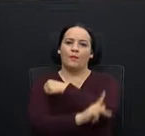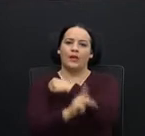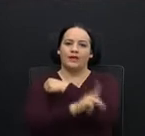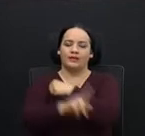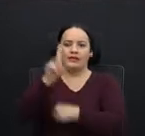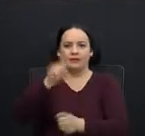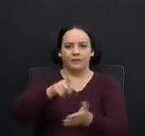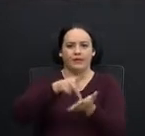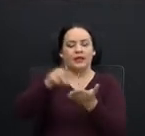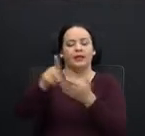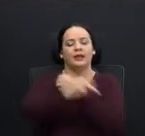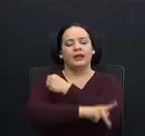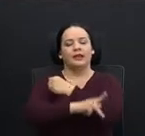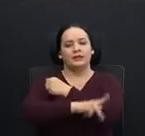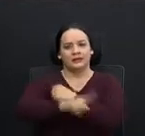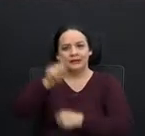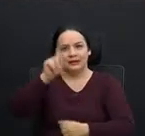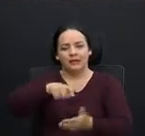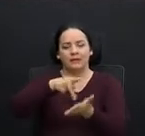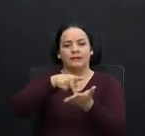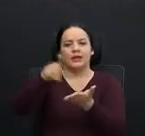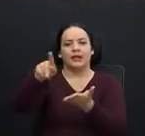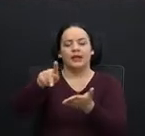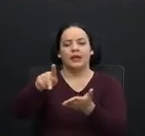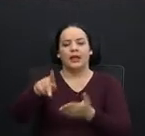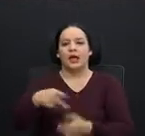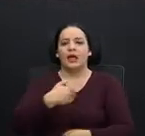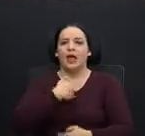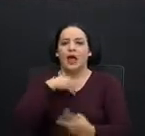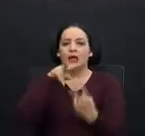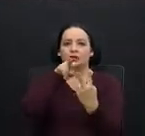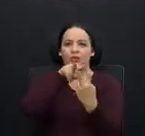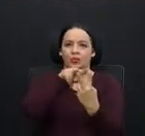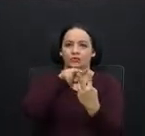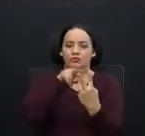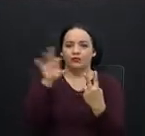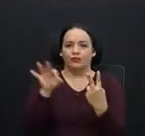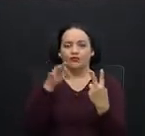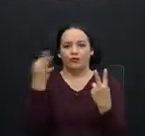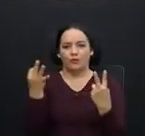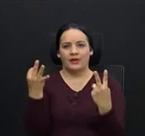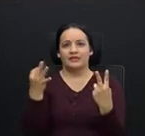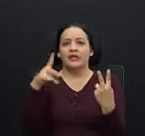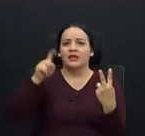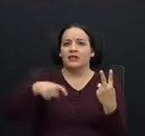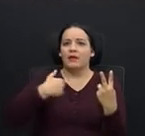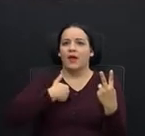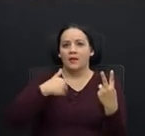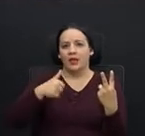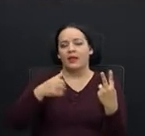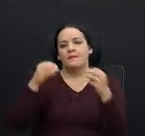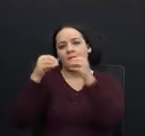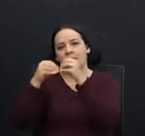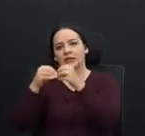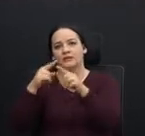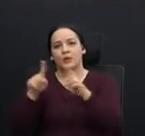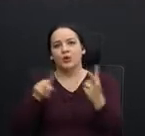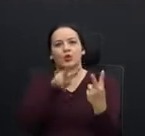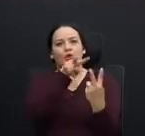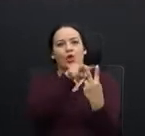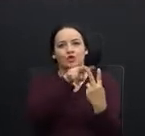el Estado tiene que pagarla. Y hay dos formas de poder hacerlo. Deben haber más, pero hay dos formas de poder